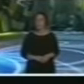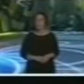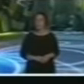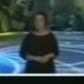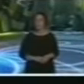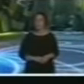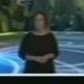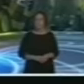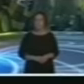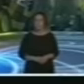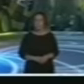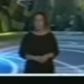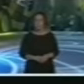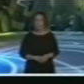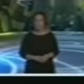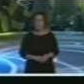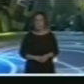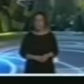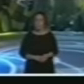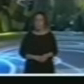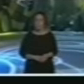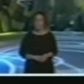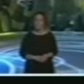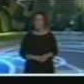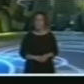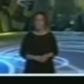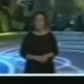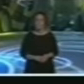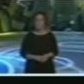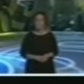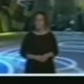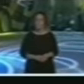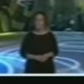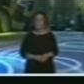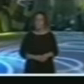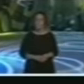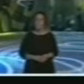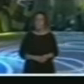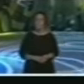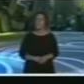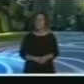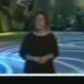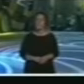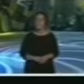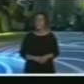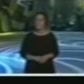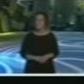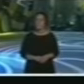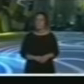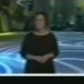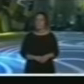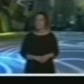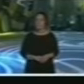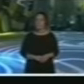Decía que es un diseño de Luis Dávila, eso que acaban de ver y que vamos a seguir viendo y a disfrutar, pero que la confeccionan entre